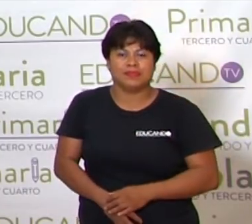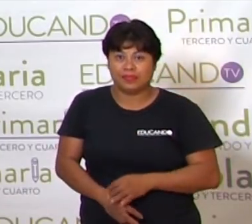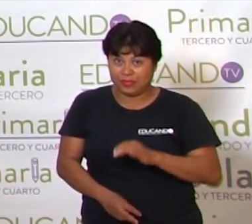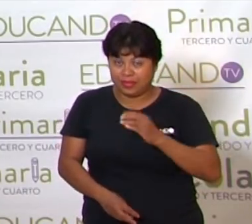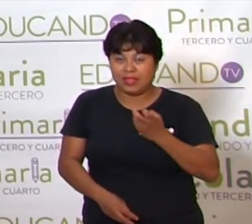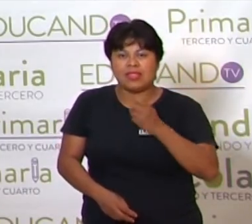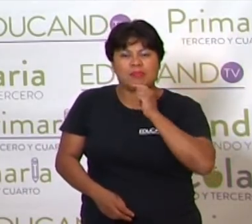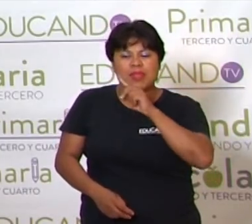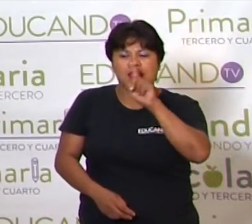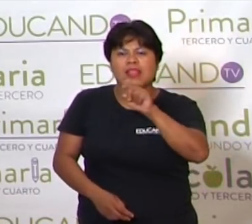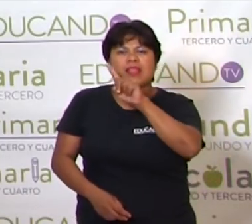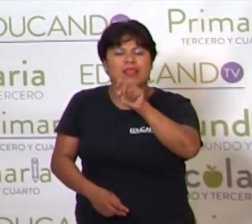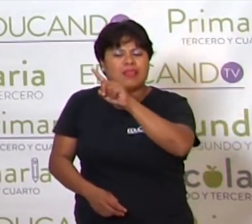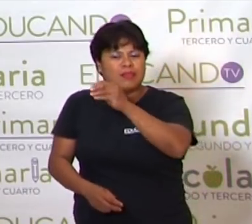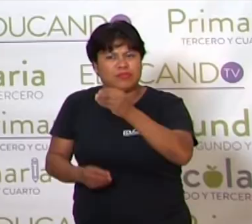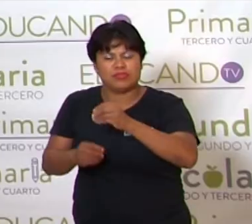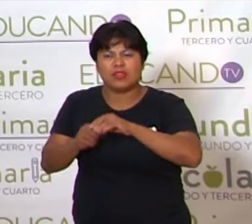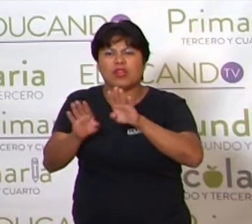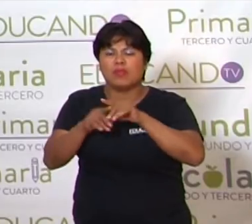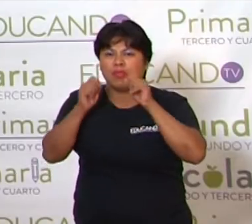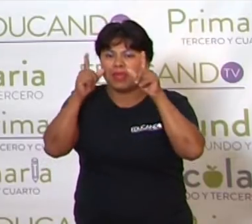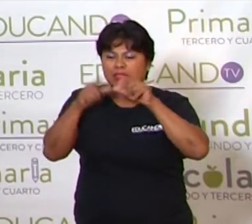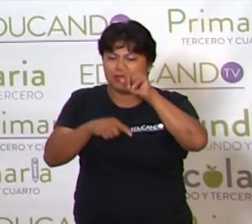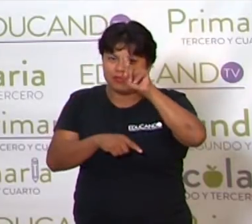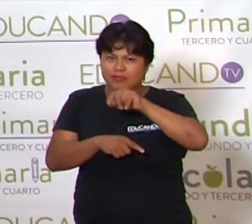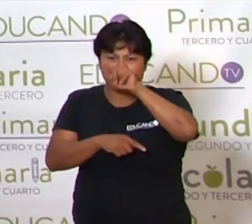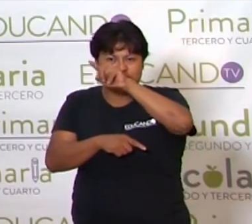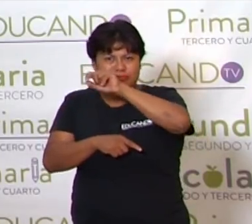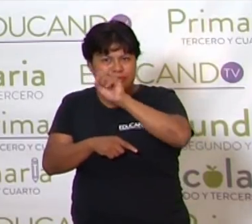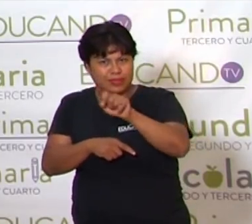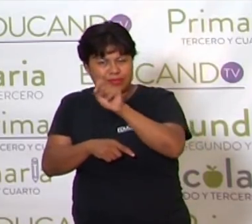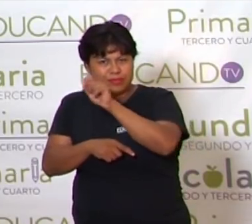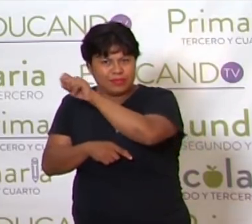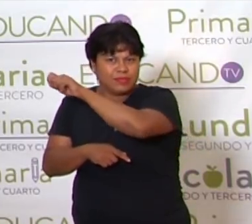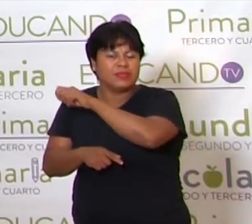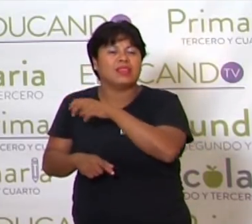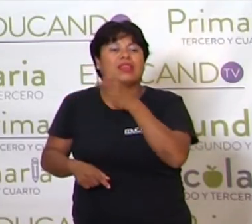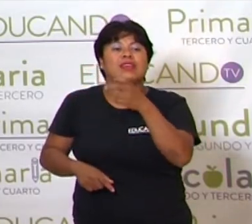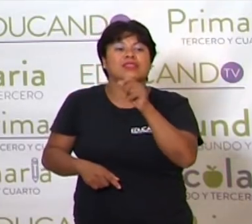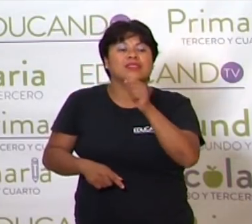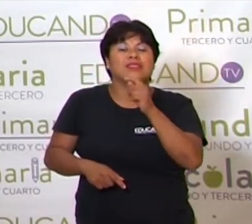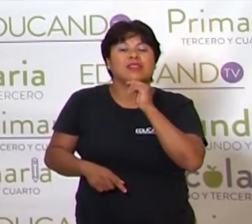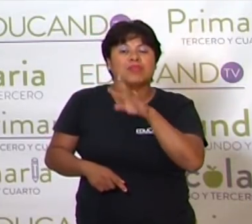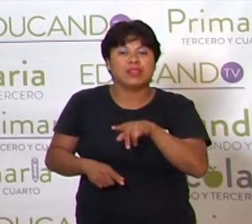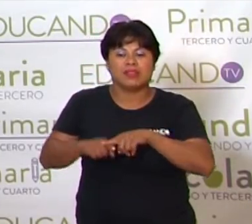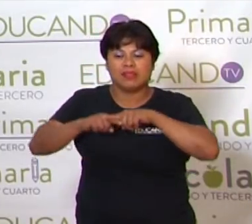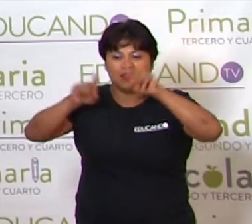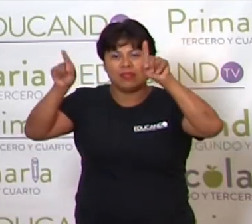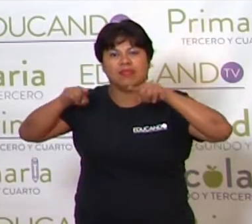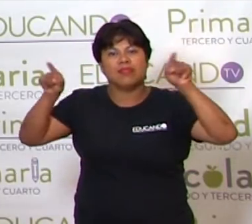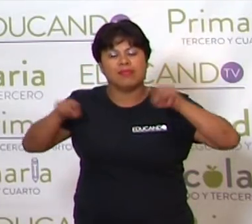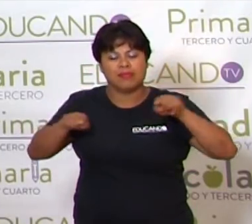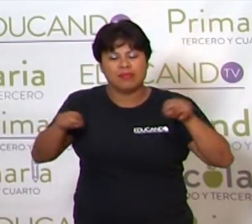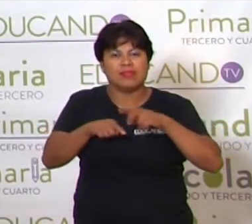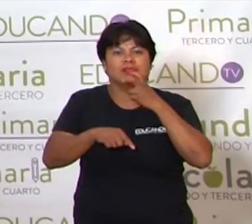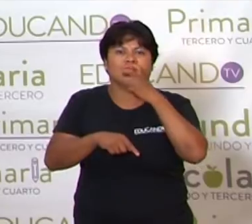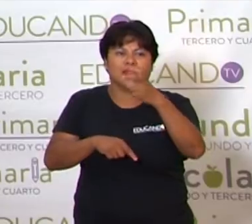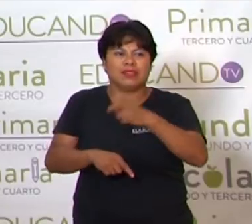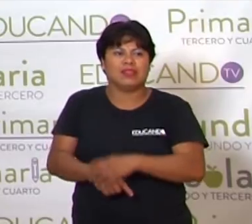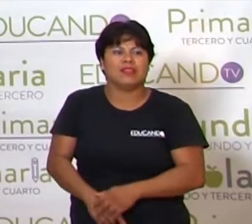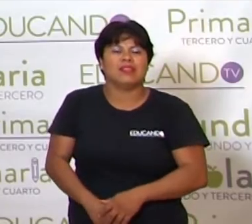signos también de admiración y también que representa que ella está